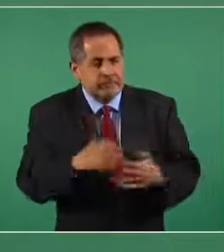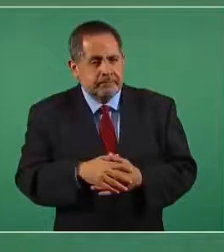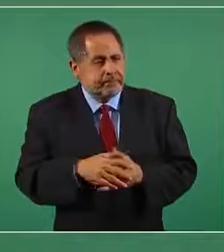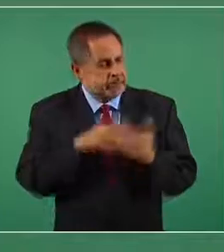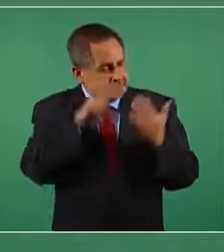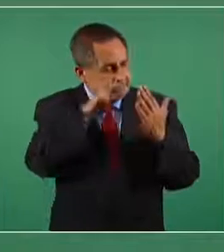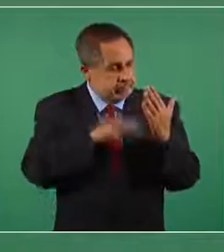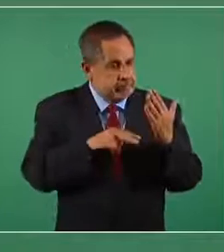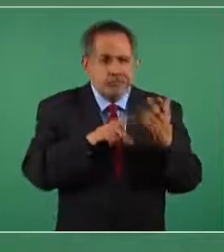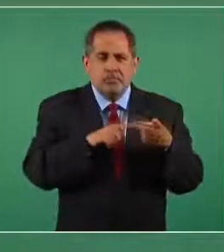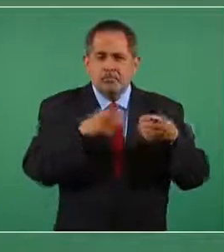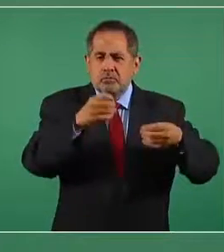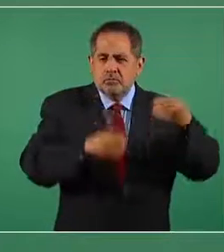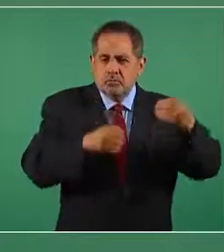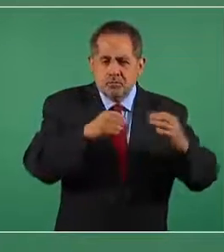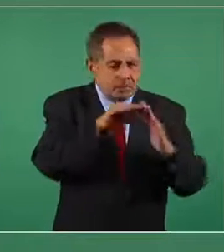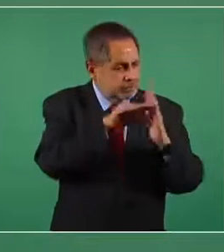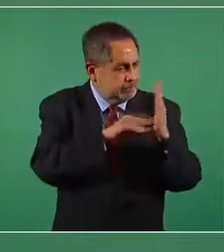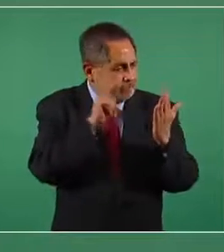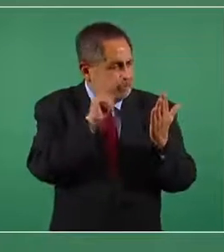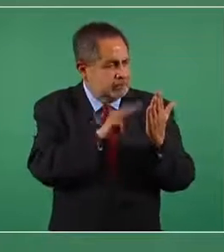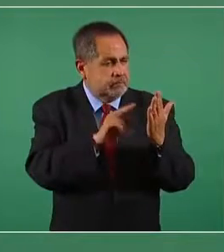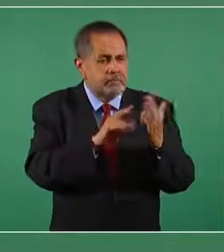Revisen la agenda de un juez.